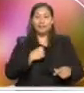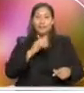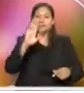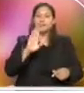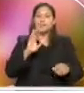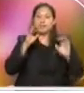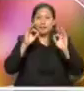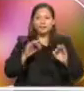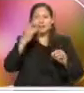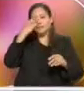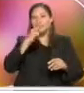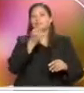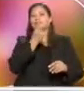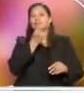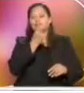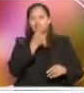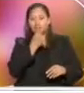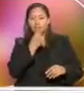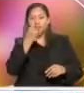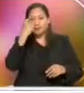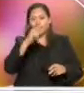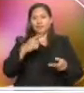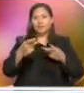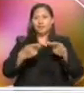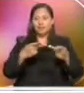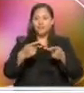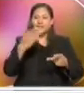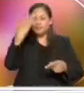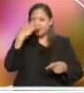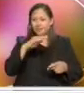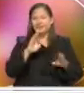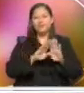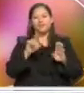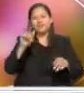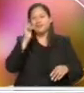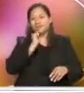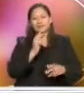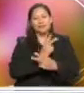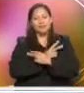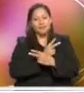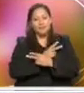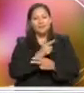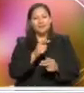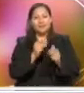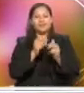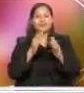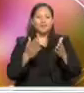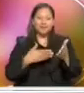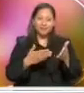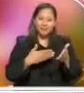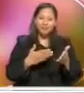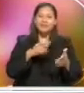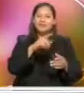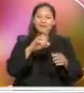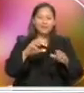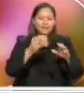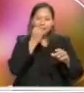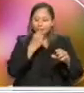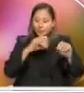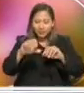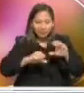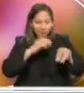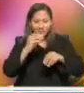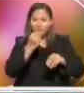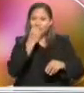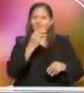parece excelente para los niños, Sí, para exacto. prepararles. Ya ves que se la viven en vacaciones, pues metiéndose a la cocina y atracándola a la cena y no